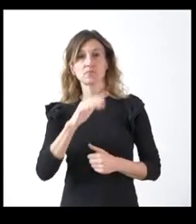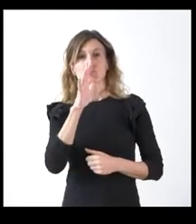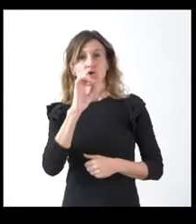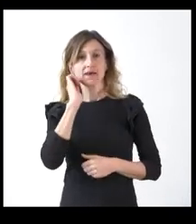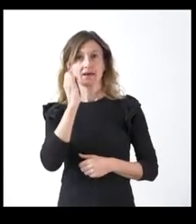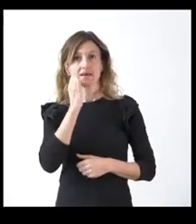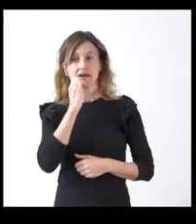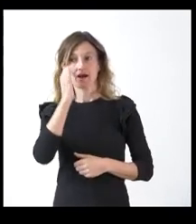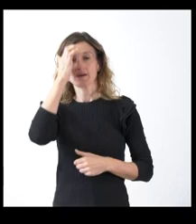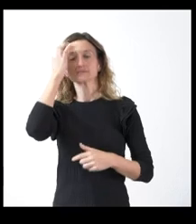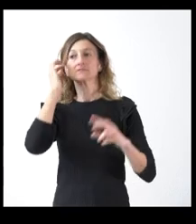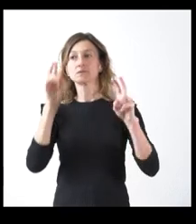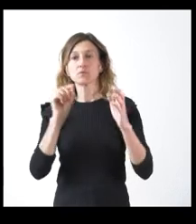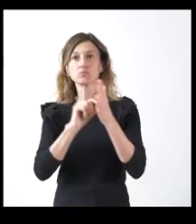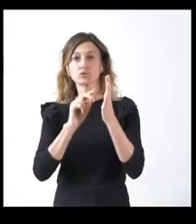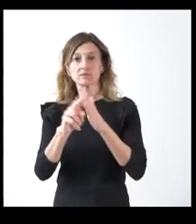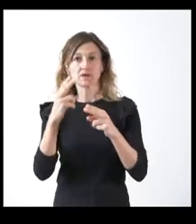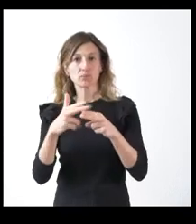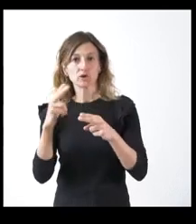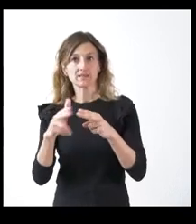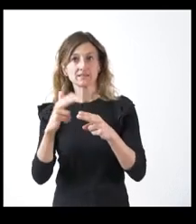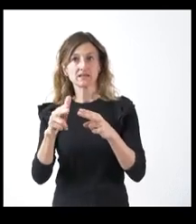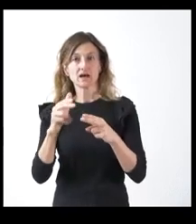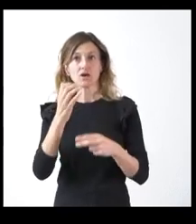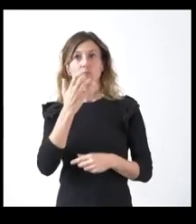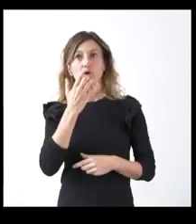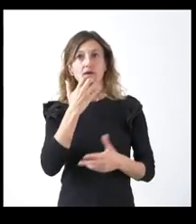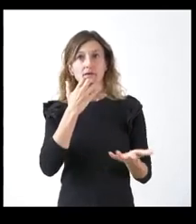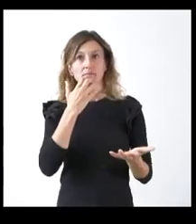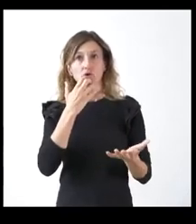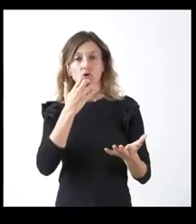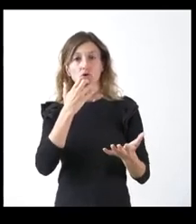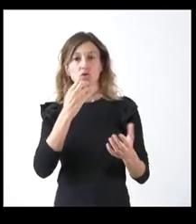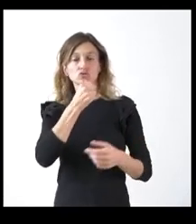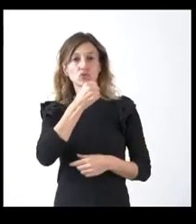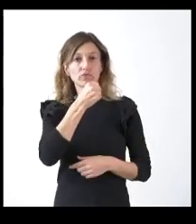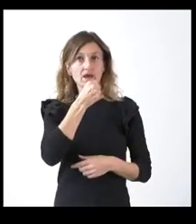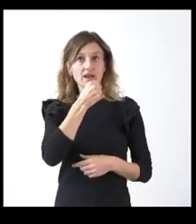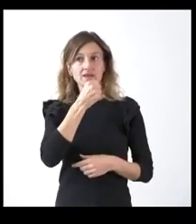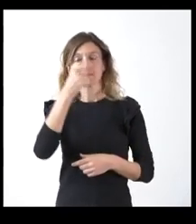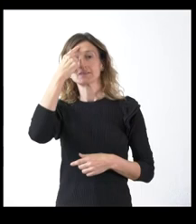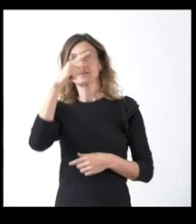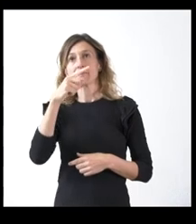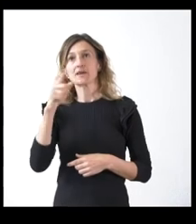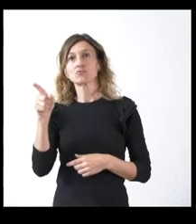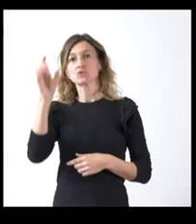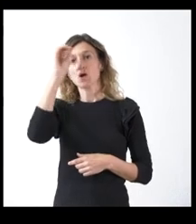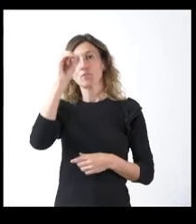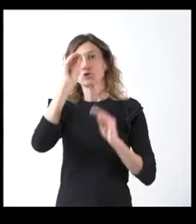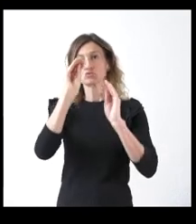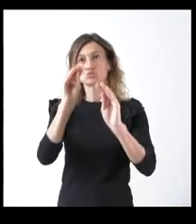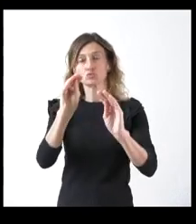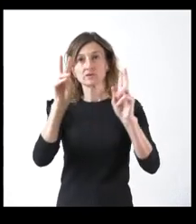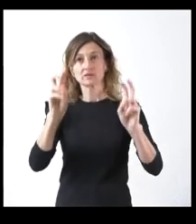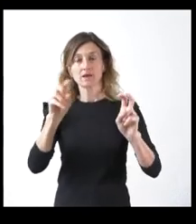se habían hecho eco también desde el punto de vista político algunas formaciones Como por ejemplo el partido socialista saber cuál es la posición suya